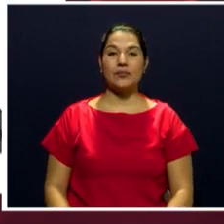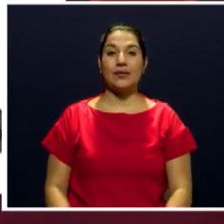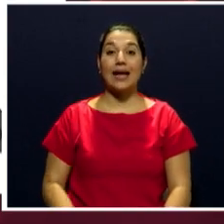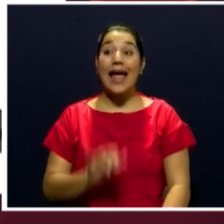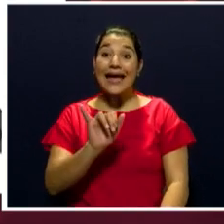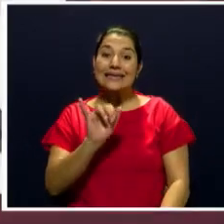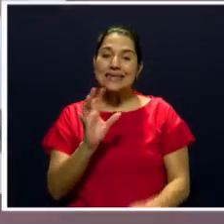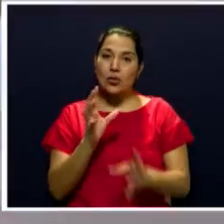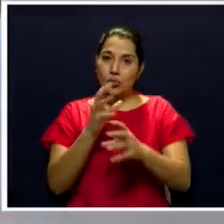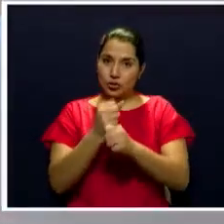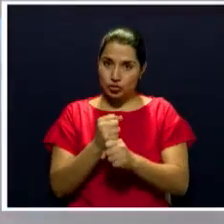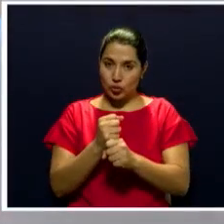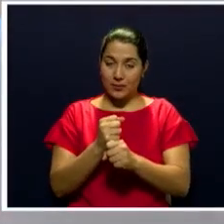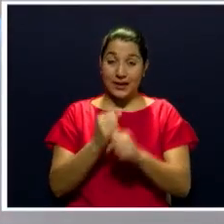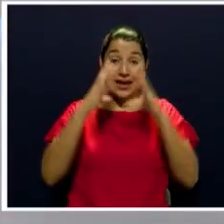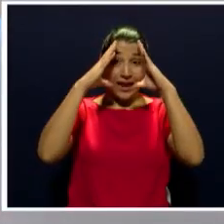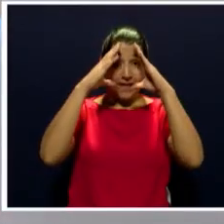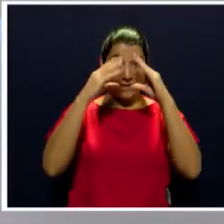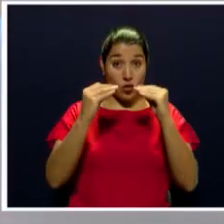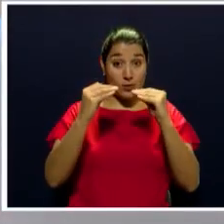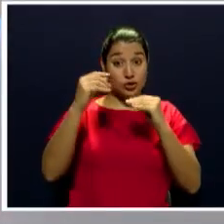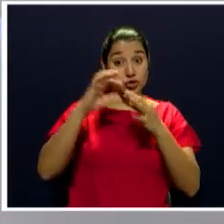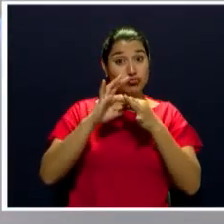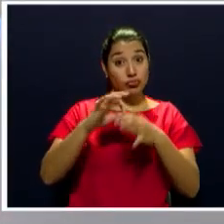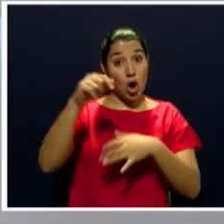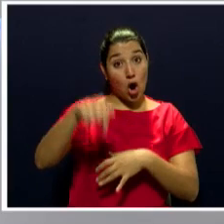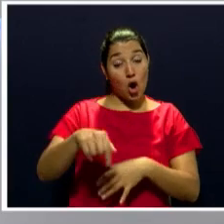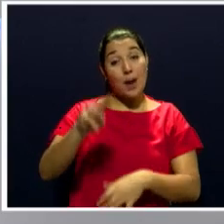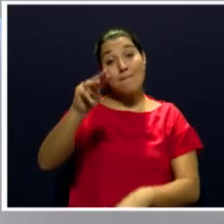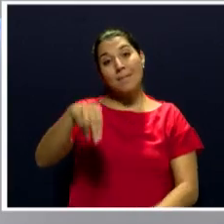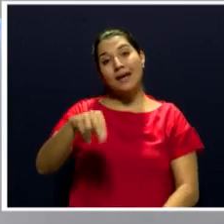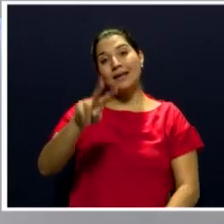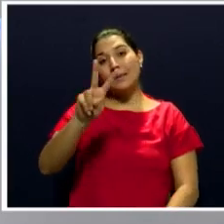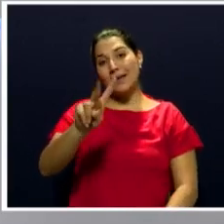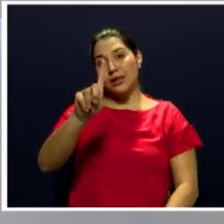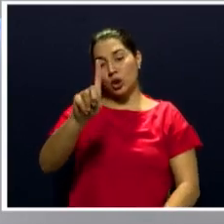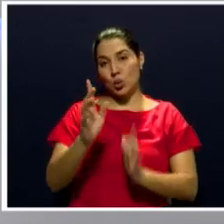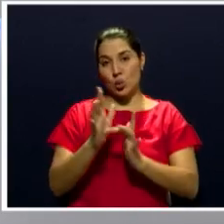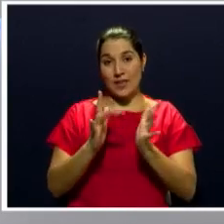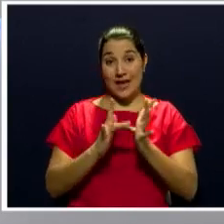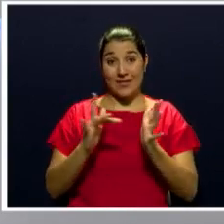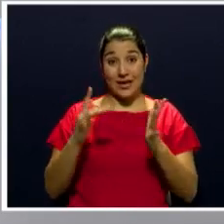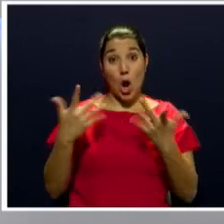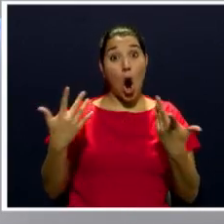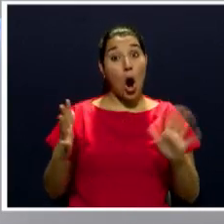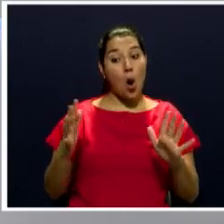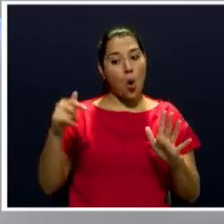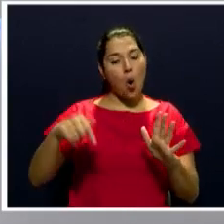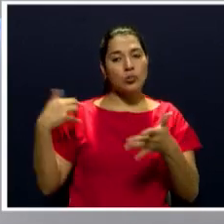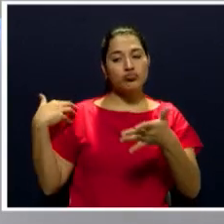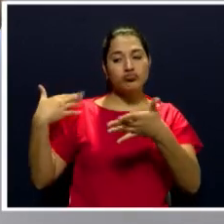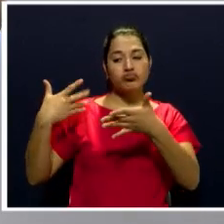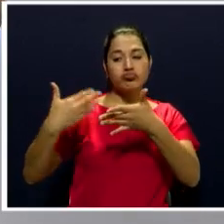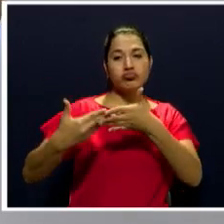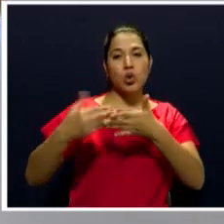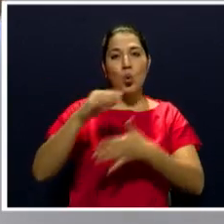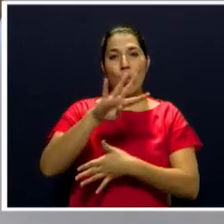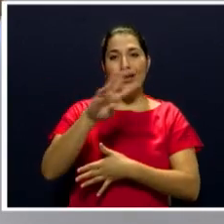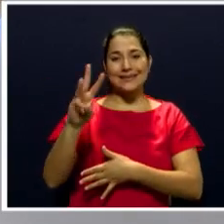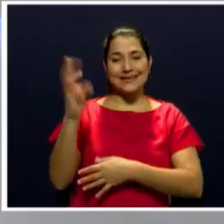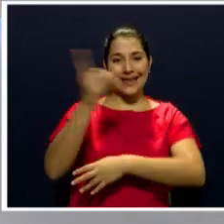es el resumen de los datos de hoy, martes 21 de abril, cuando se cumplen 46 días de